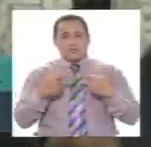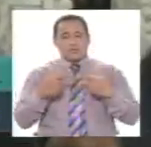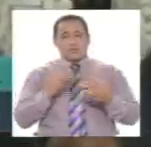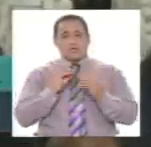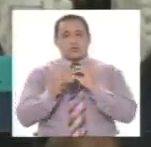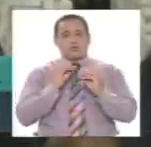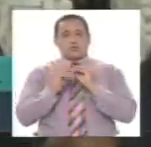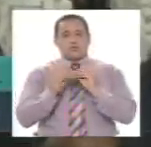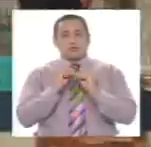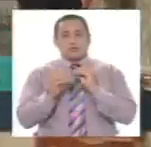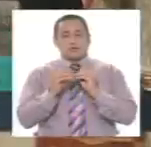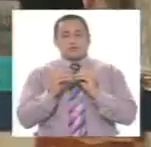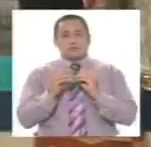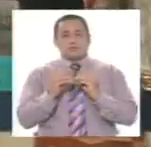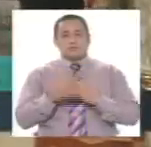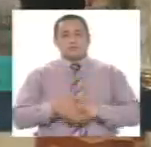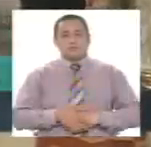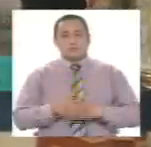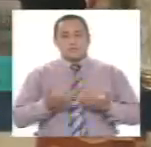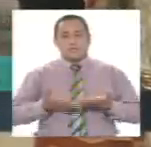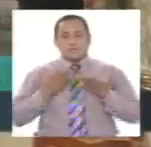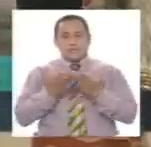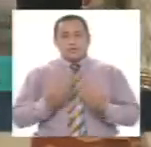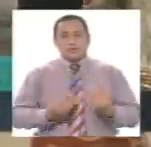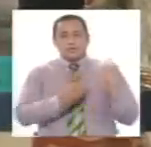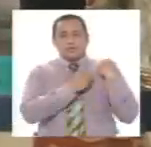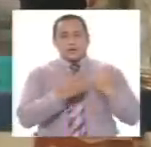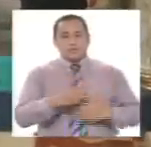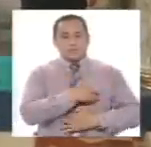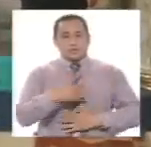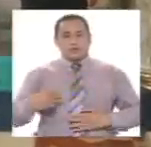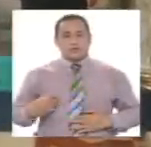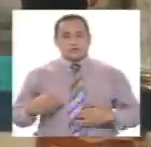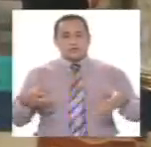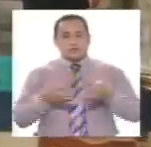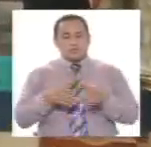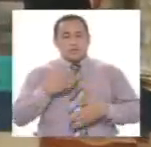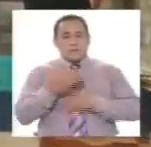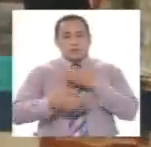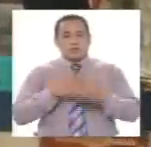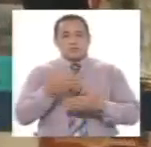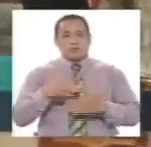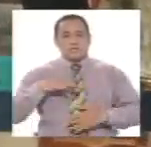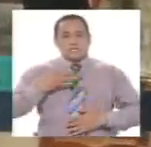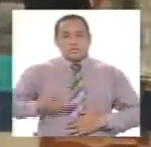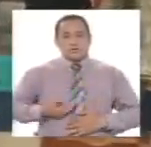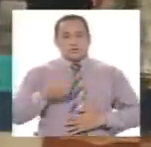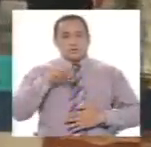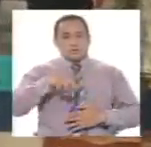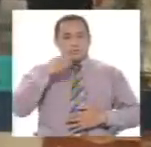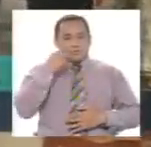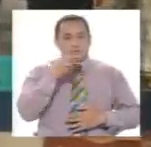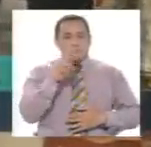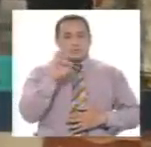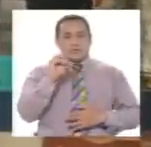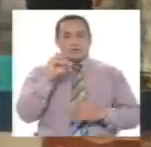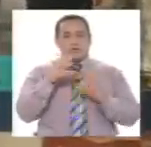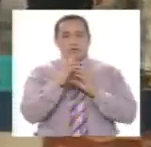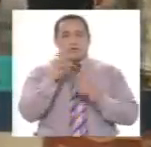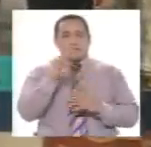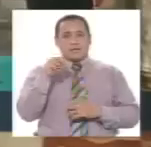se resuelve nombrar ministro de Estado en el despacho de la producción al señor Piero Ghezzi